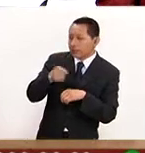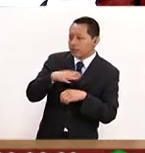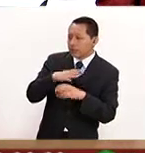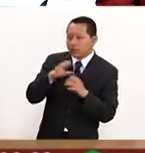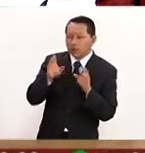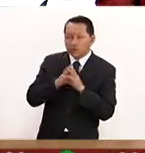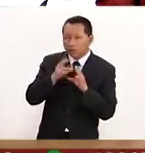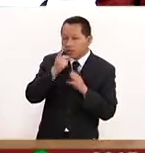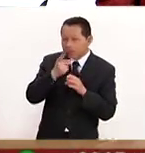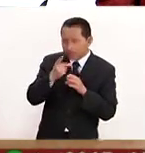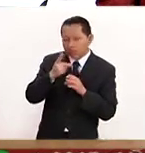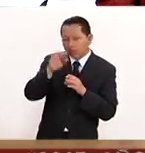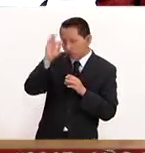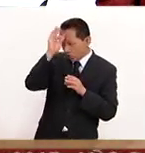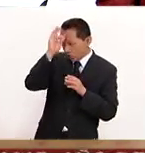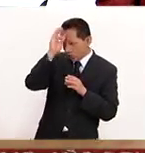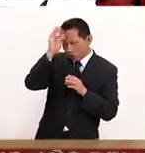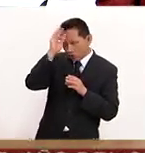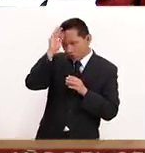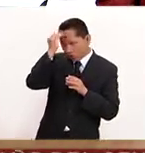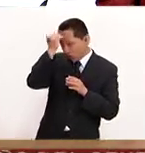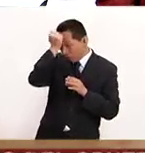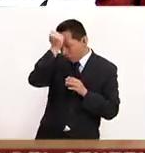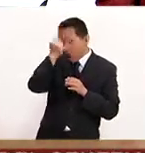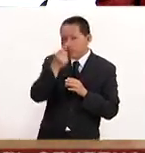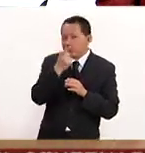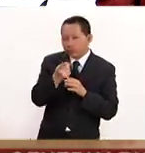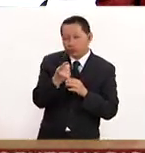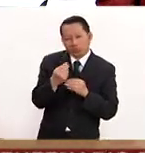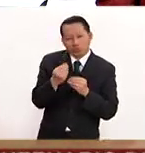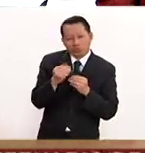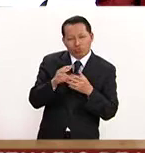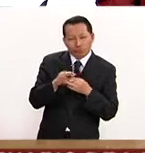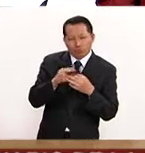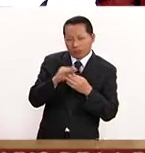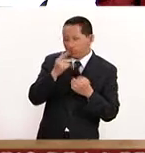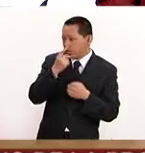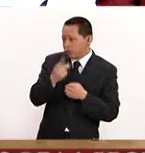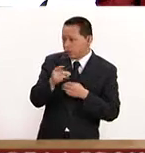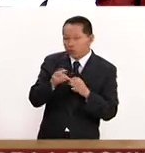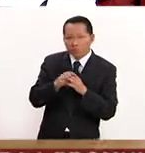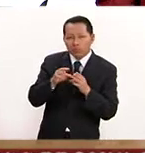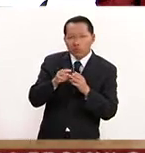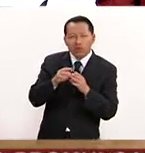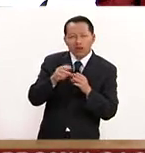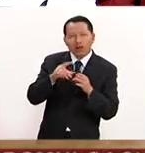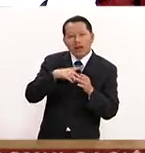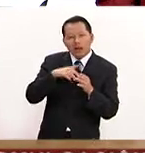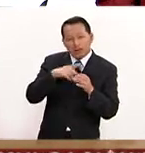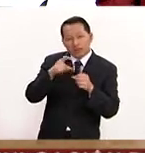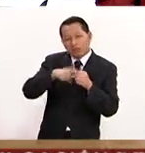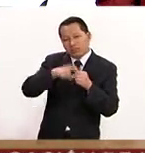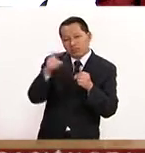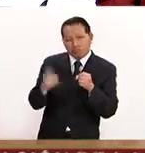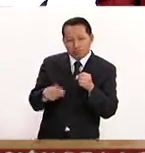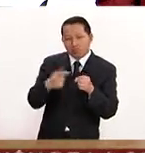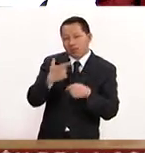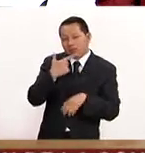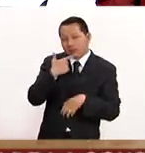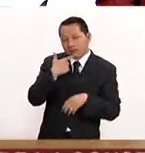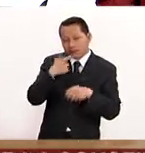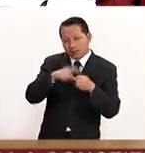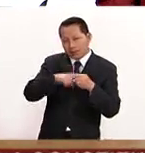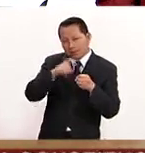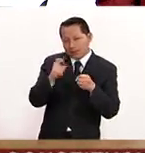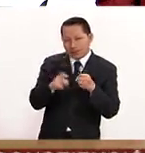francamente una estupidez? Digo, así lo han de alguna forma manifestado, que es la salida de la Gran Bretaña de